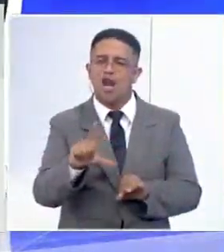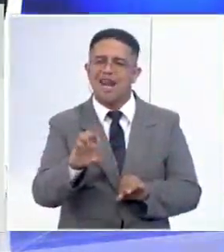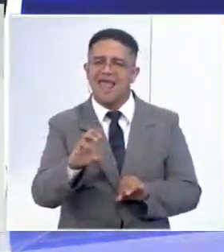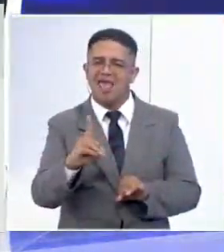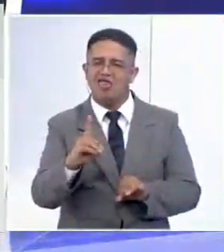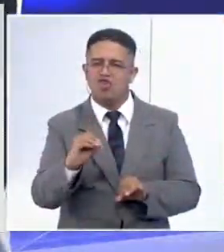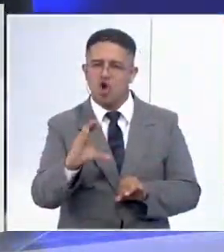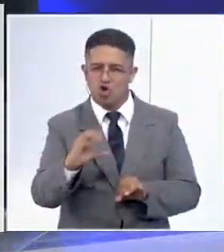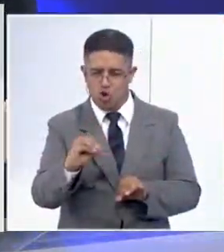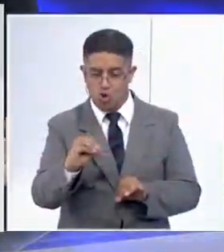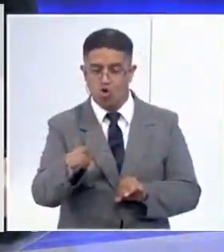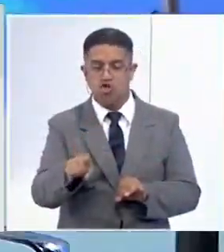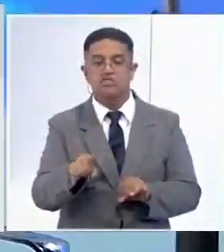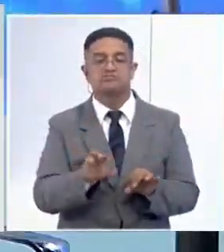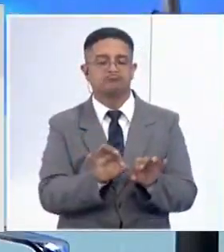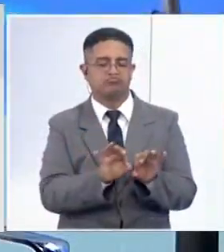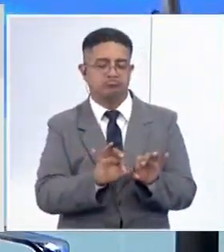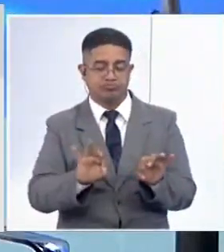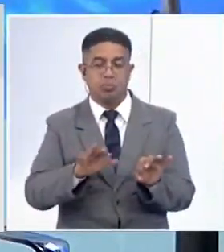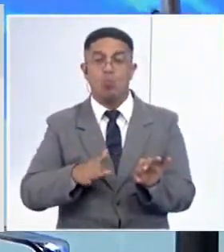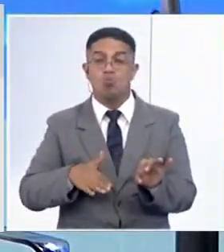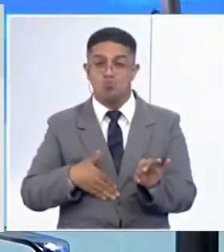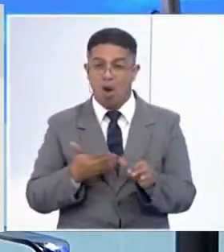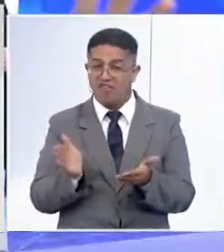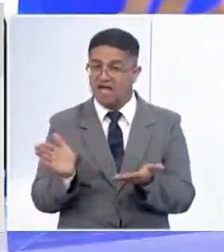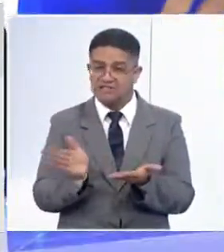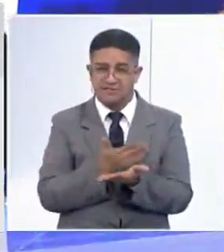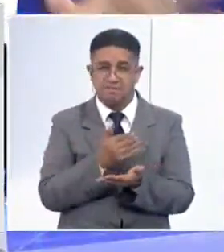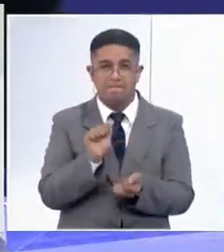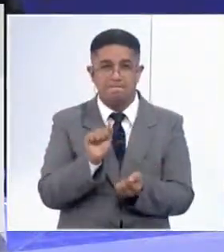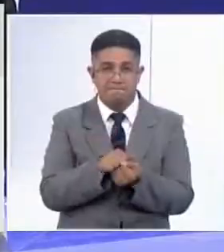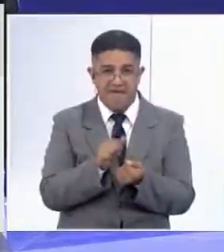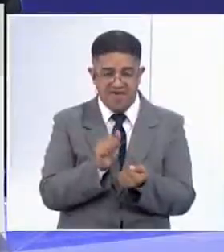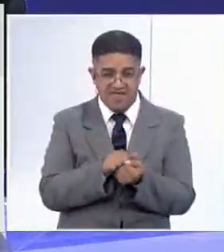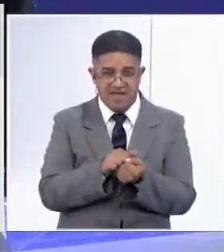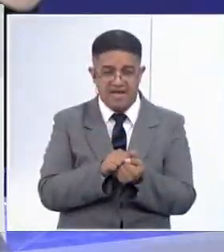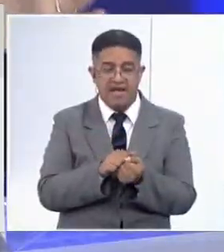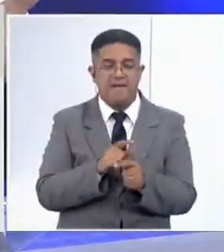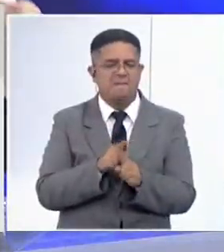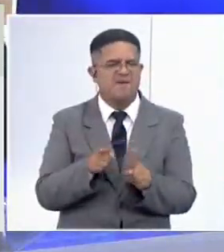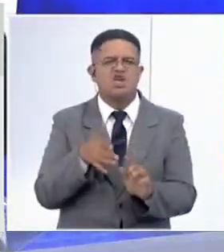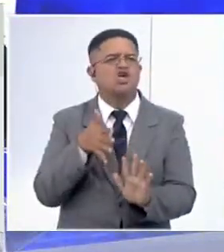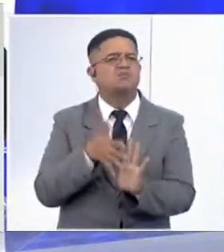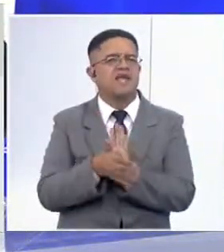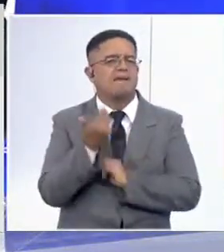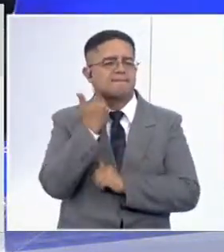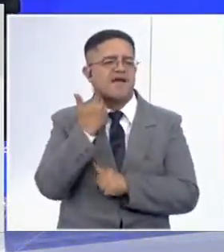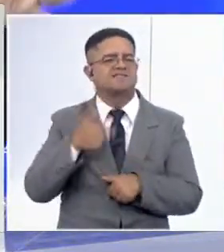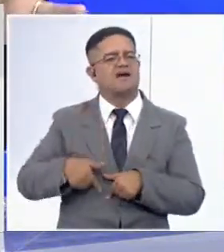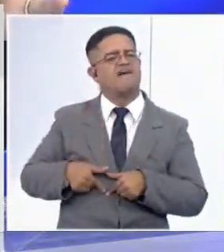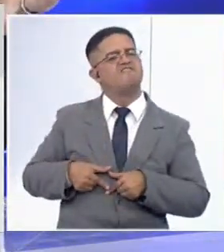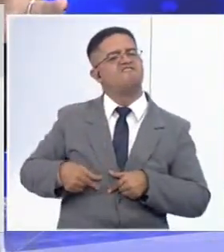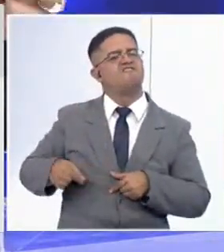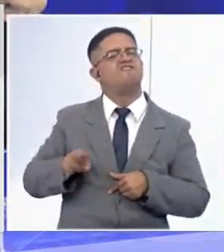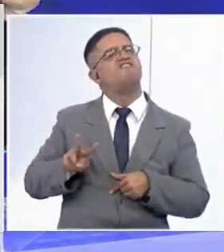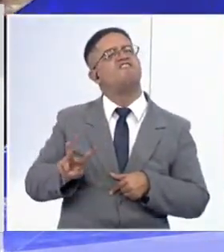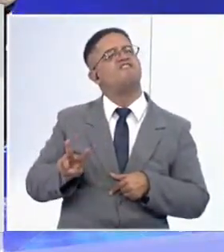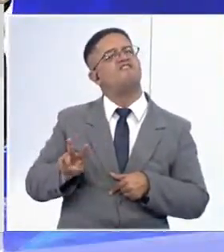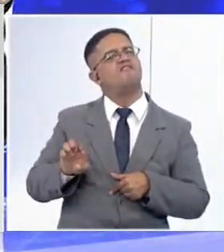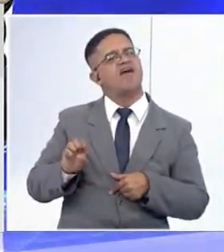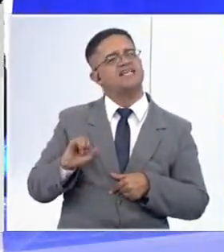estructura en el cual sí se le puede extraer un cálculo. Pero ¿qué pasa con esa vesícula que ya viene enferma, que ya también